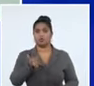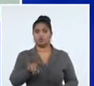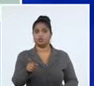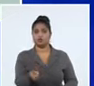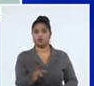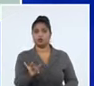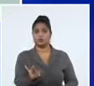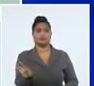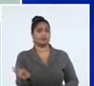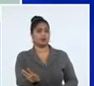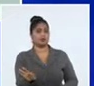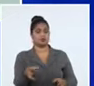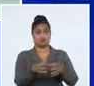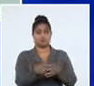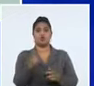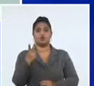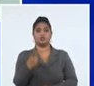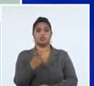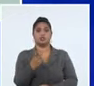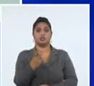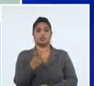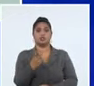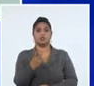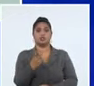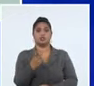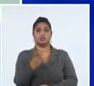89,7% su segunda dosis,